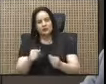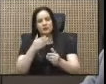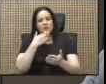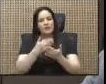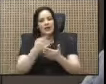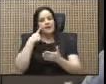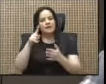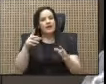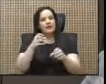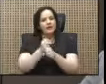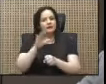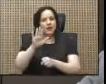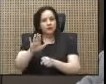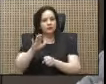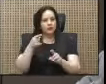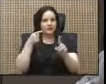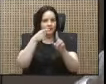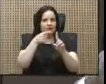llevar a cabo sus fines.